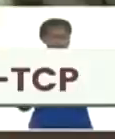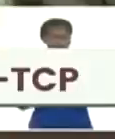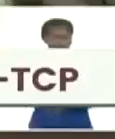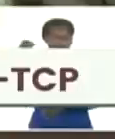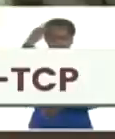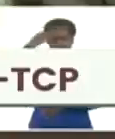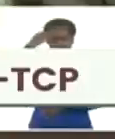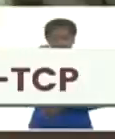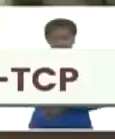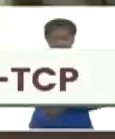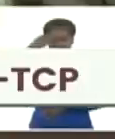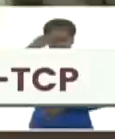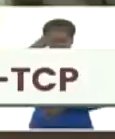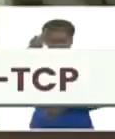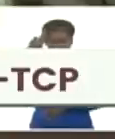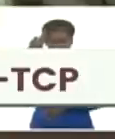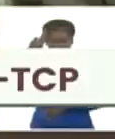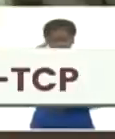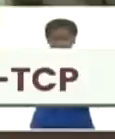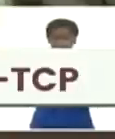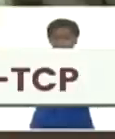Cada año